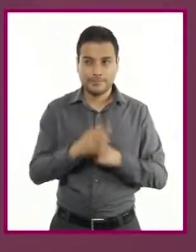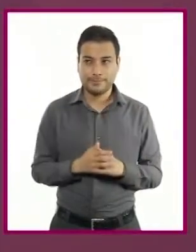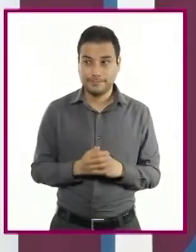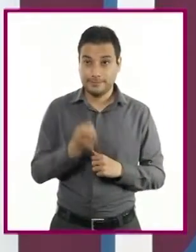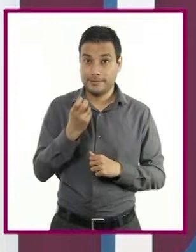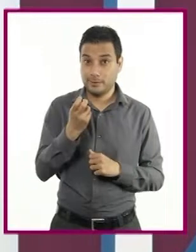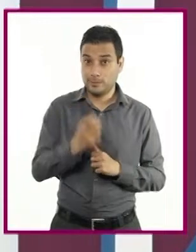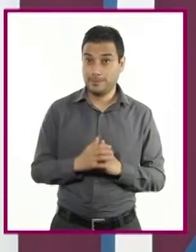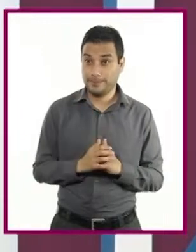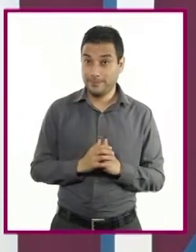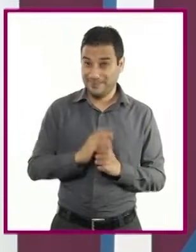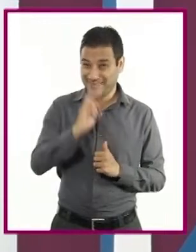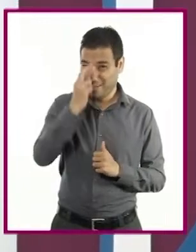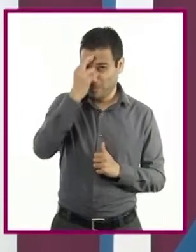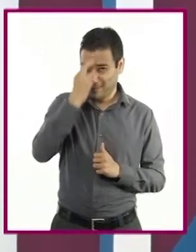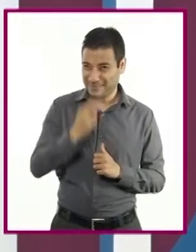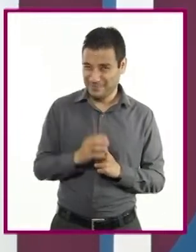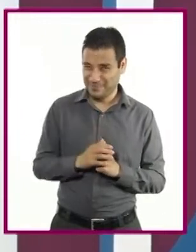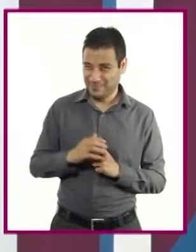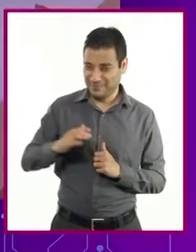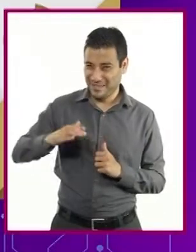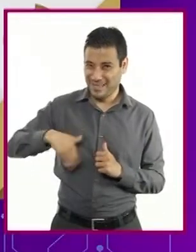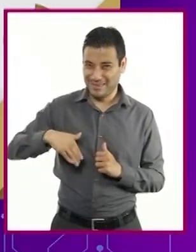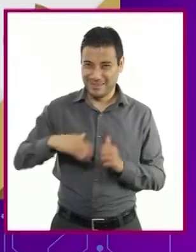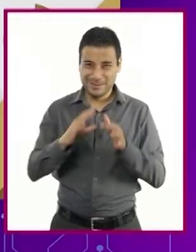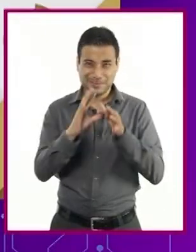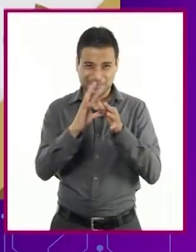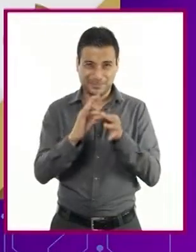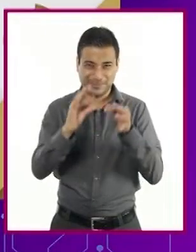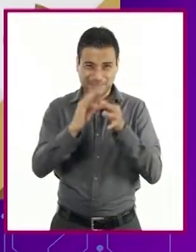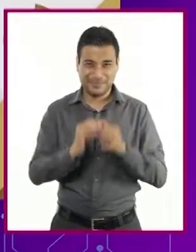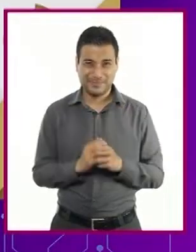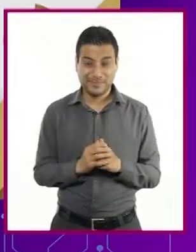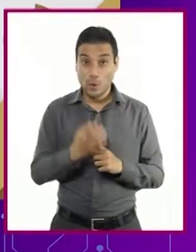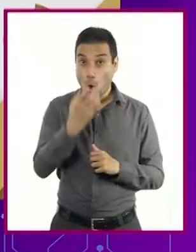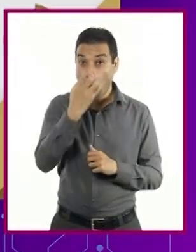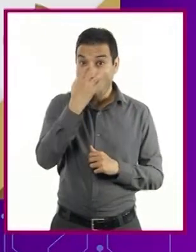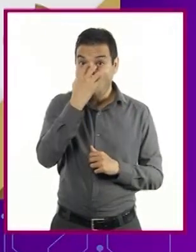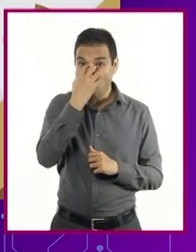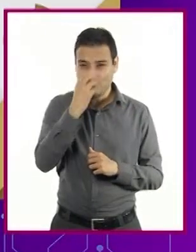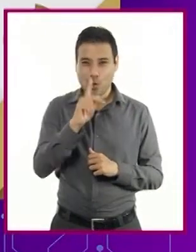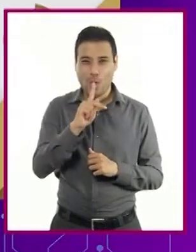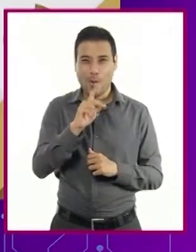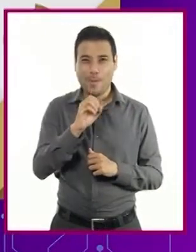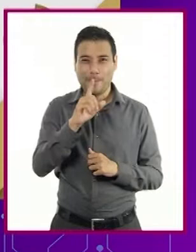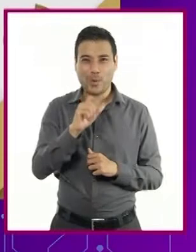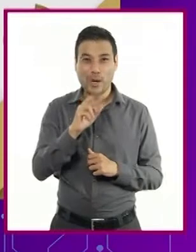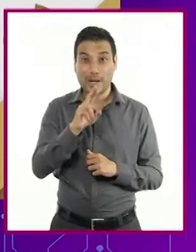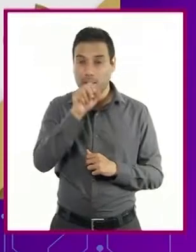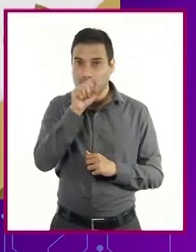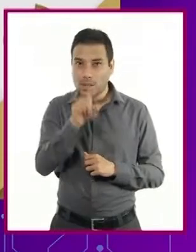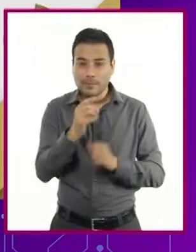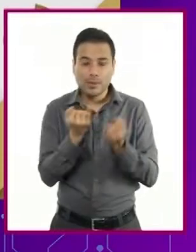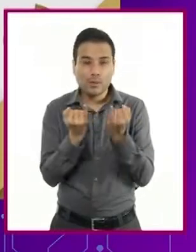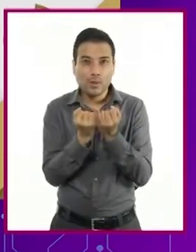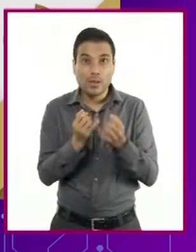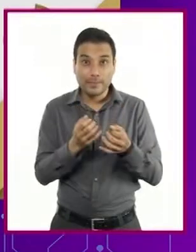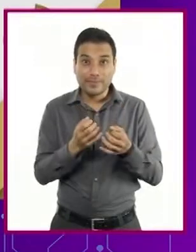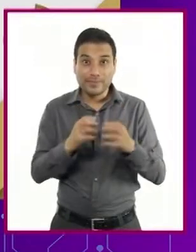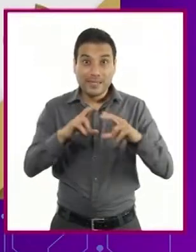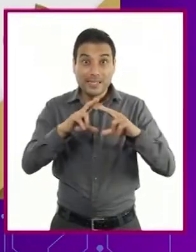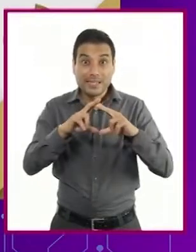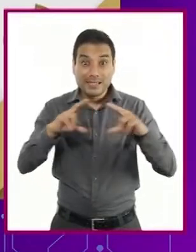Y recordarás, como lo comentábamos fuera de cámara, que los osos polares también pierden terreno en el campo de hielo o